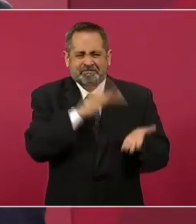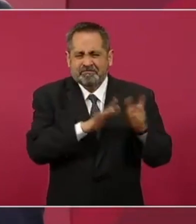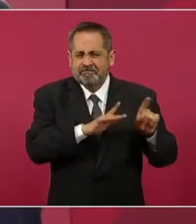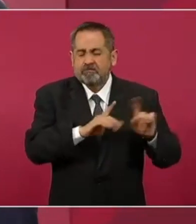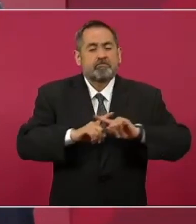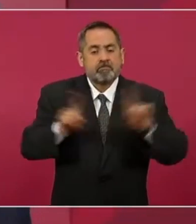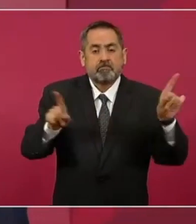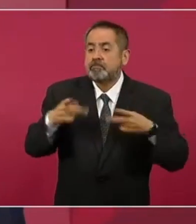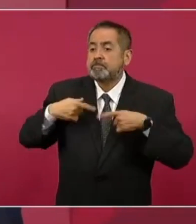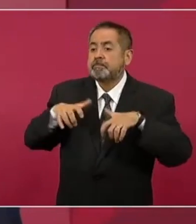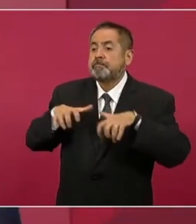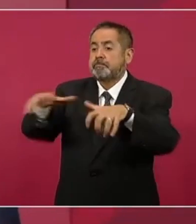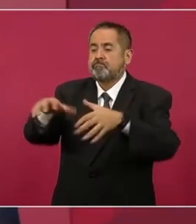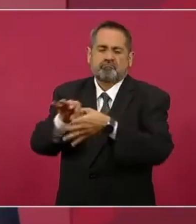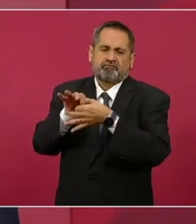es muy leal,